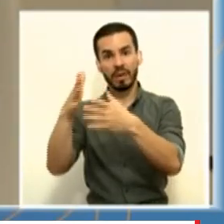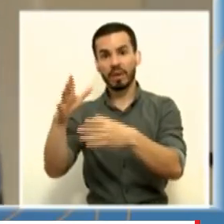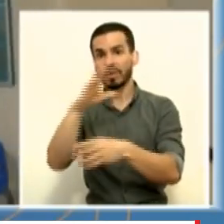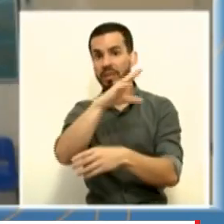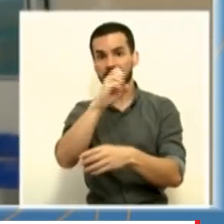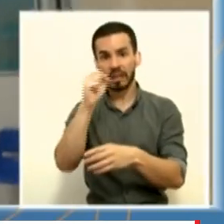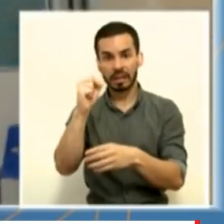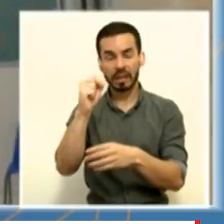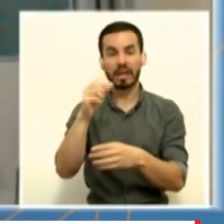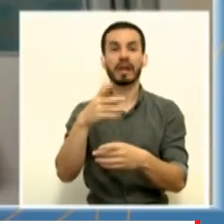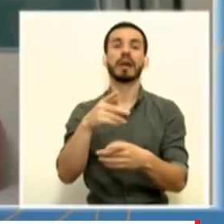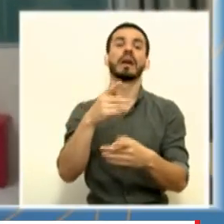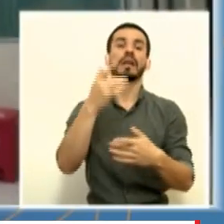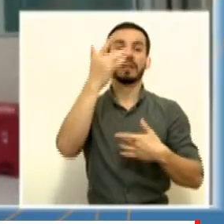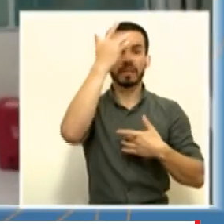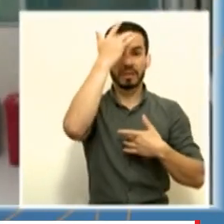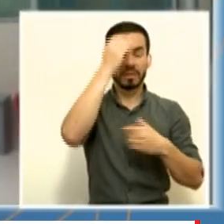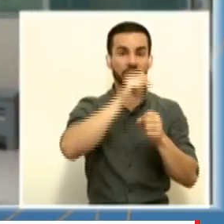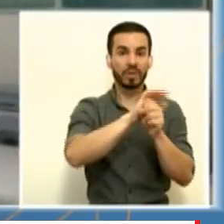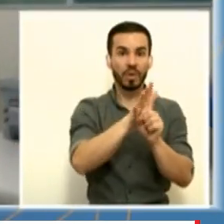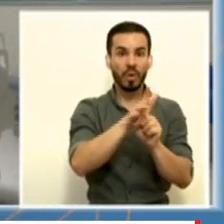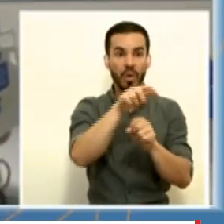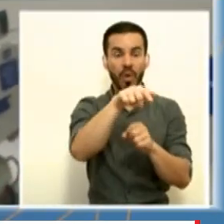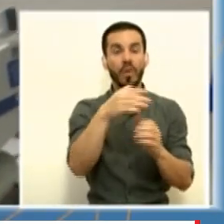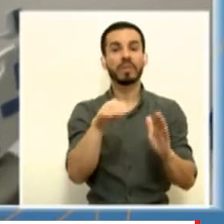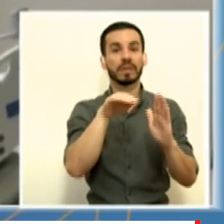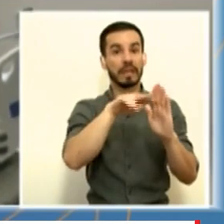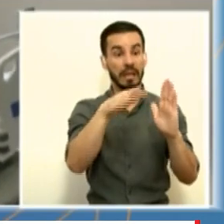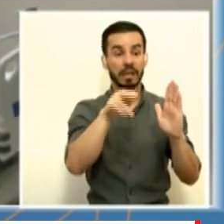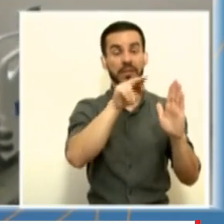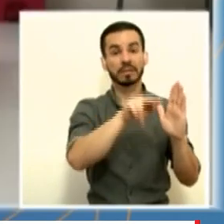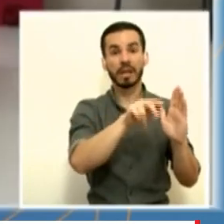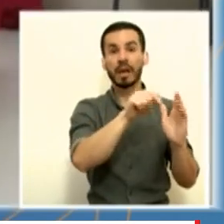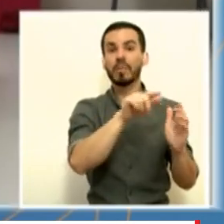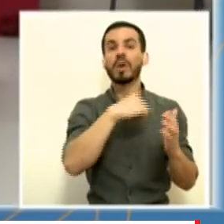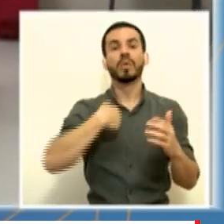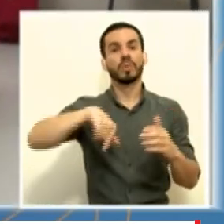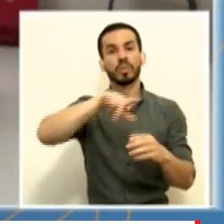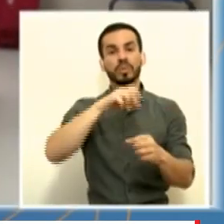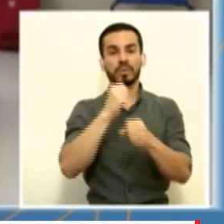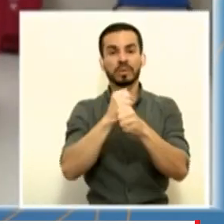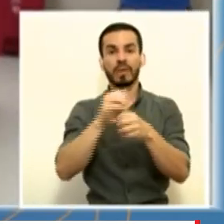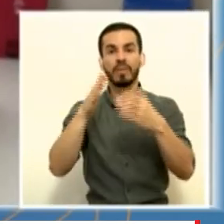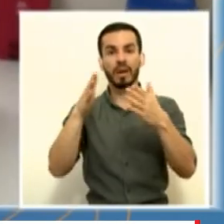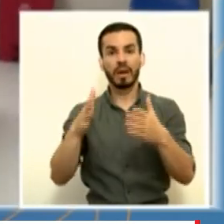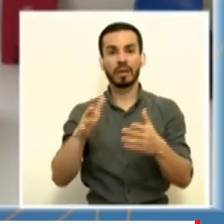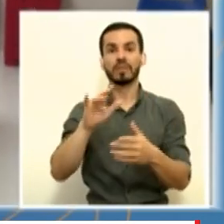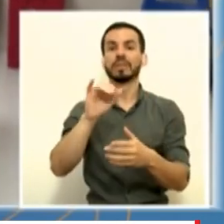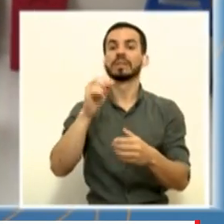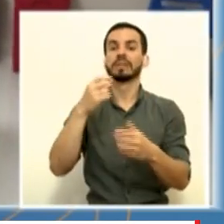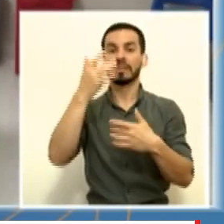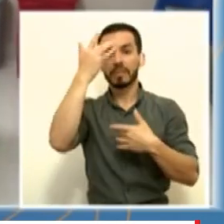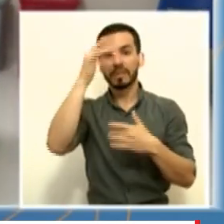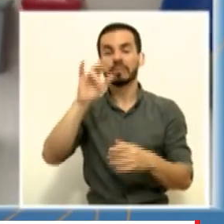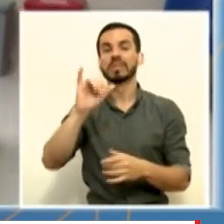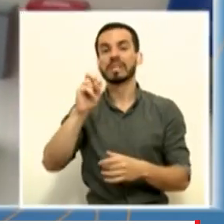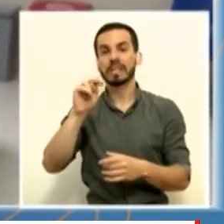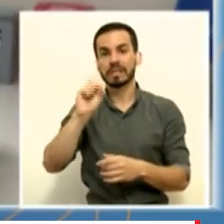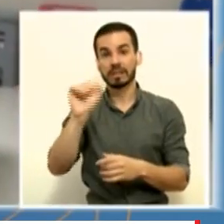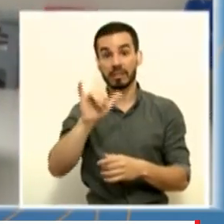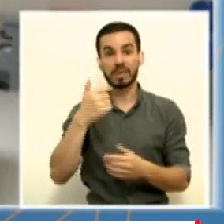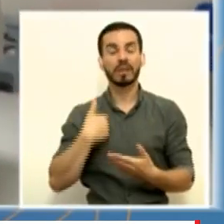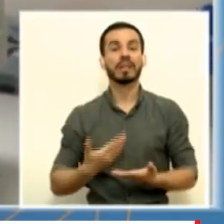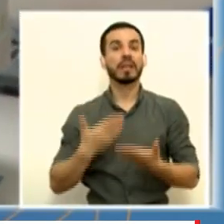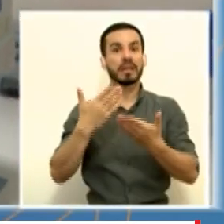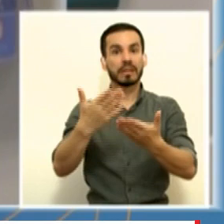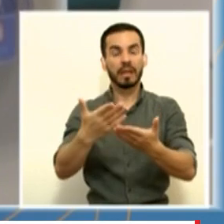y de los pacientes del COVID que van a estar en estas camas, como de nuestros colaboradores y pacientes INS. Importante